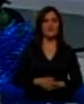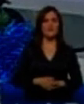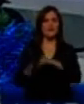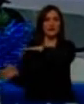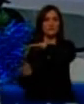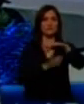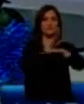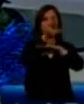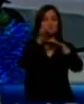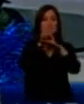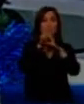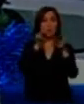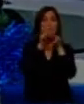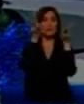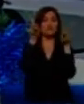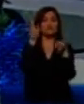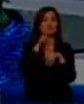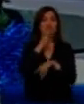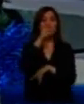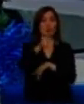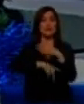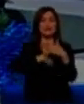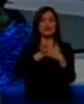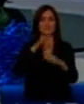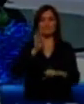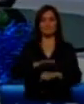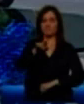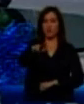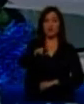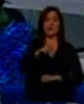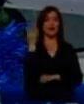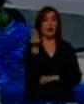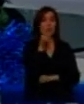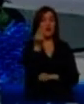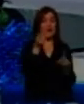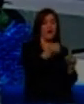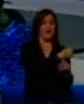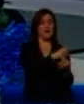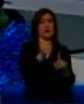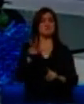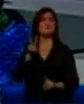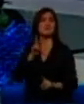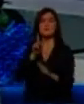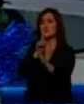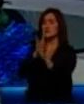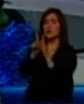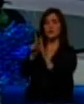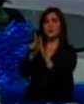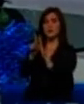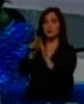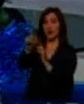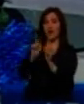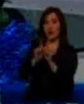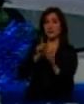El director de un medio público está acusado de una supuesta agresión a una joven en Guayaquil. La presunta víctima lo denunció y por el momento tiene orden